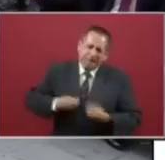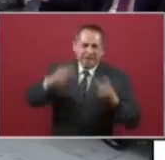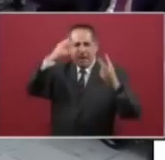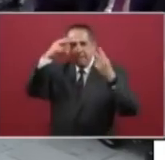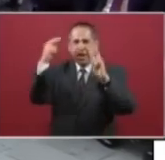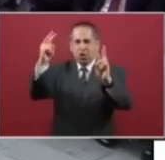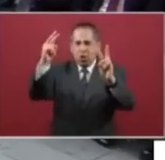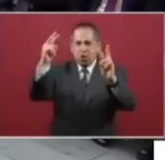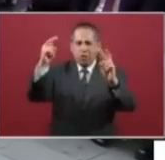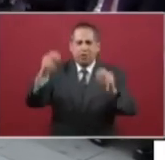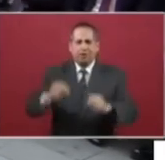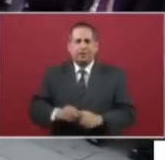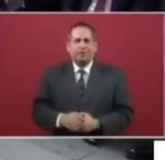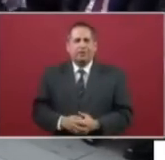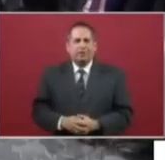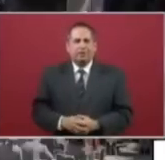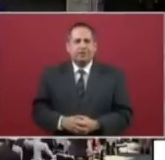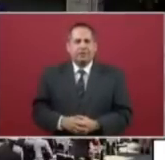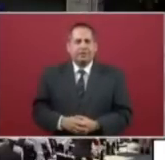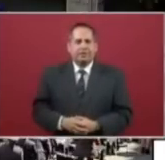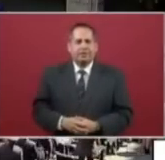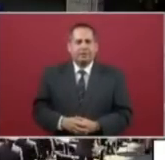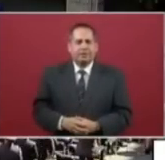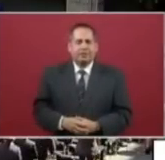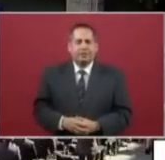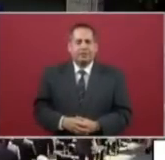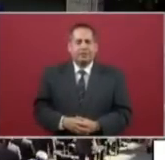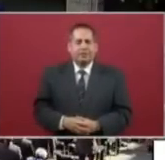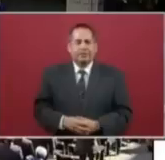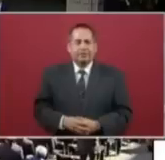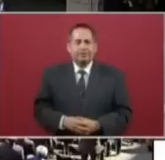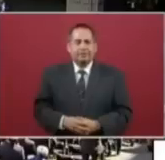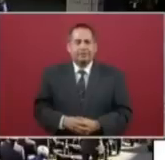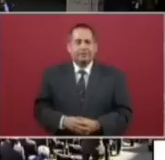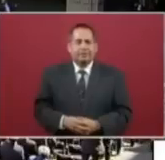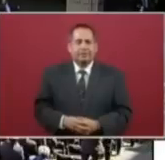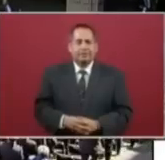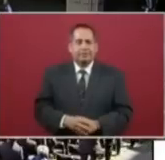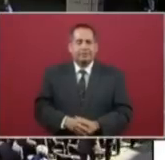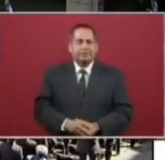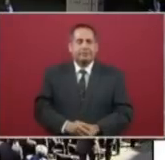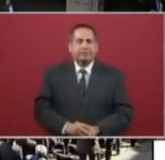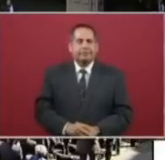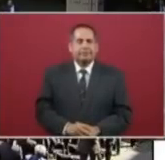un cargo para el que no se está preparado.